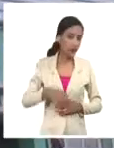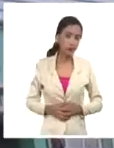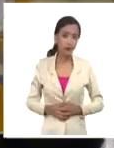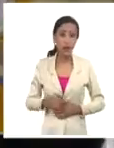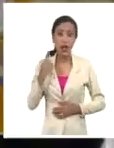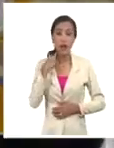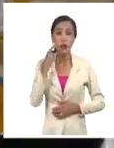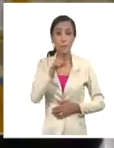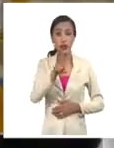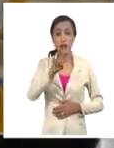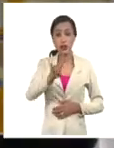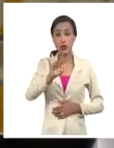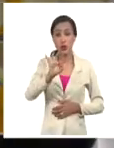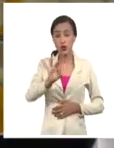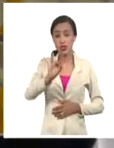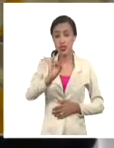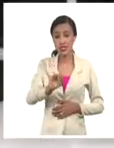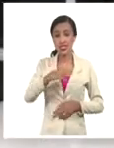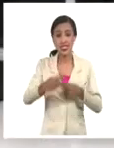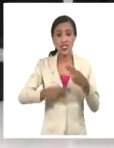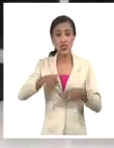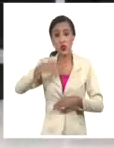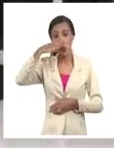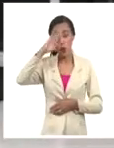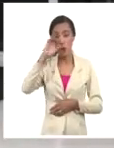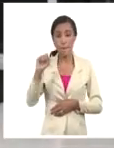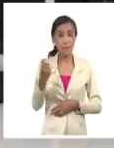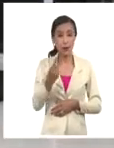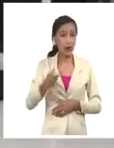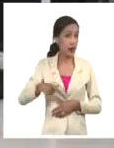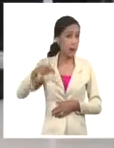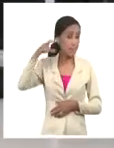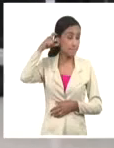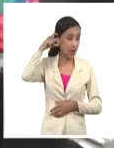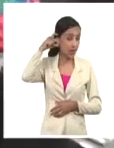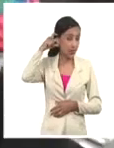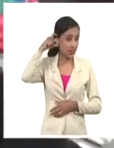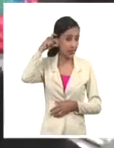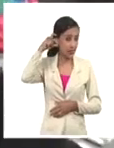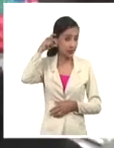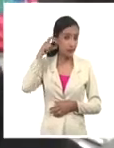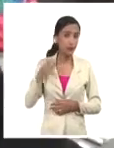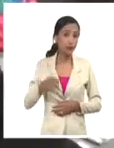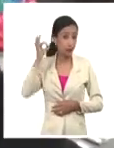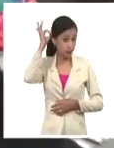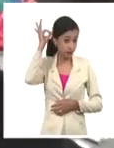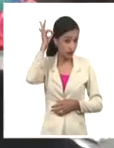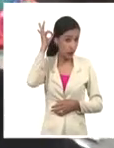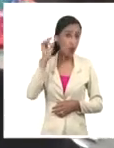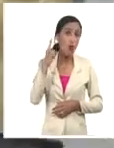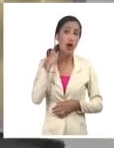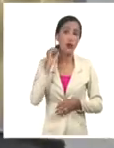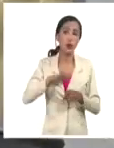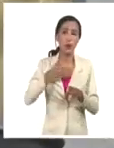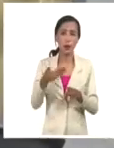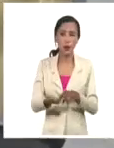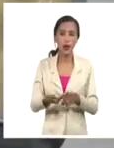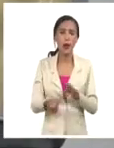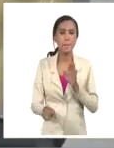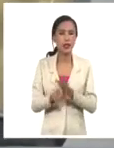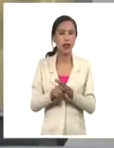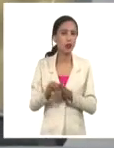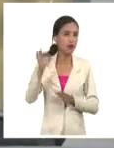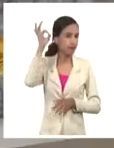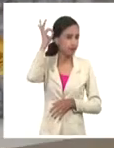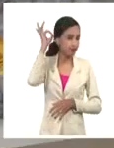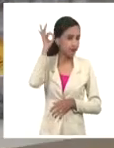en 1987 se realizó en Cuba el primer implante coclear monocanal. Una década después comenzaron los implantes